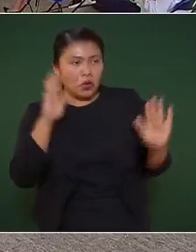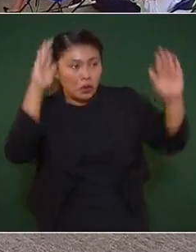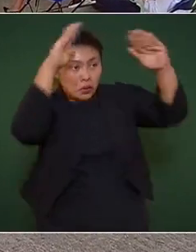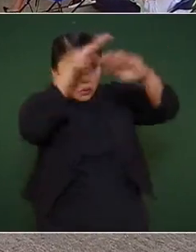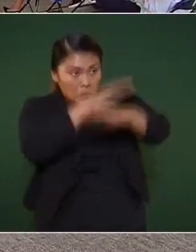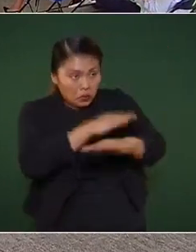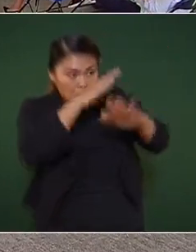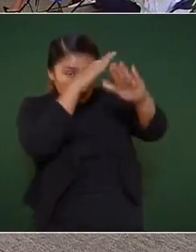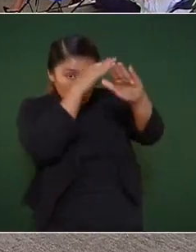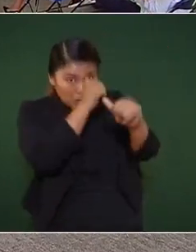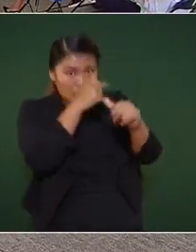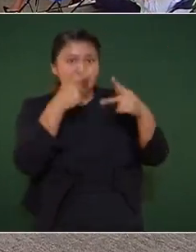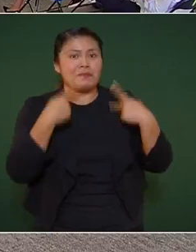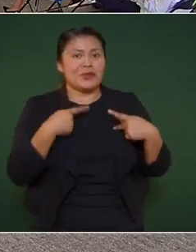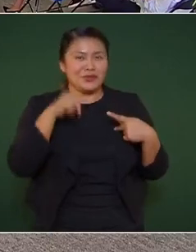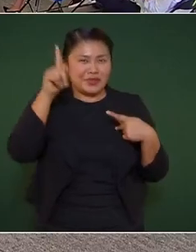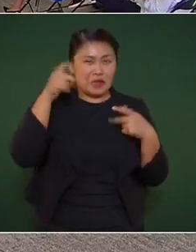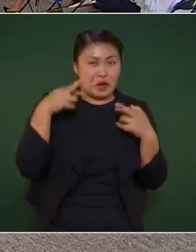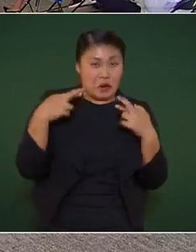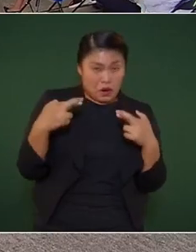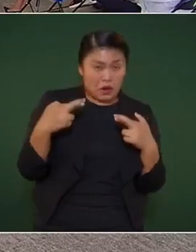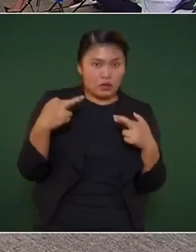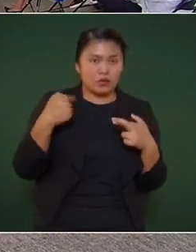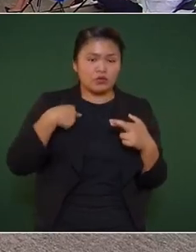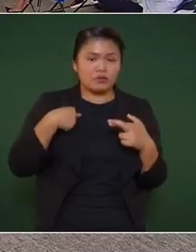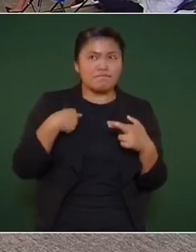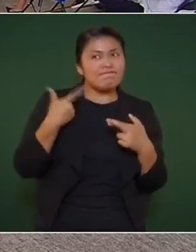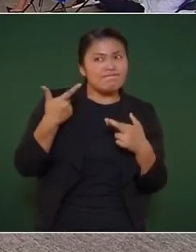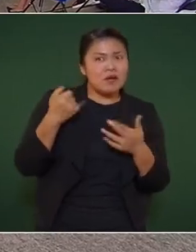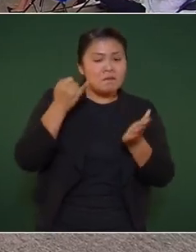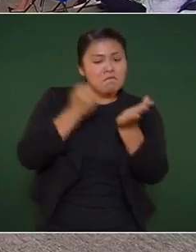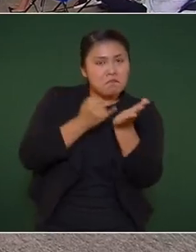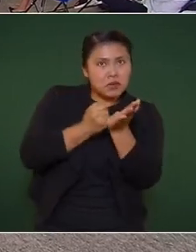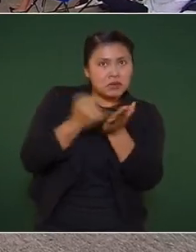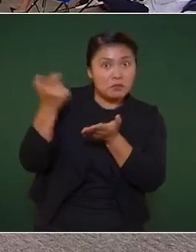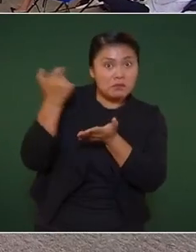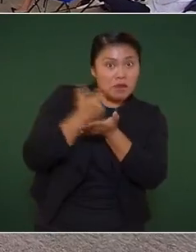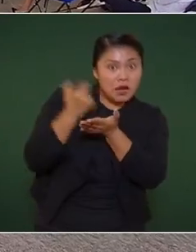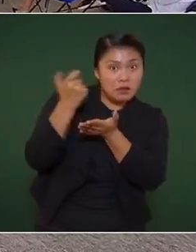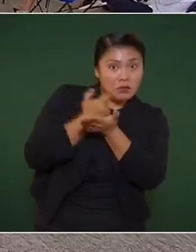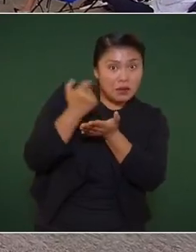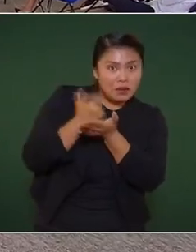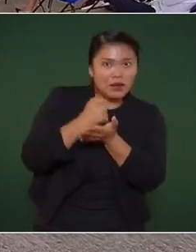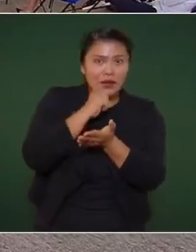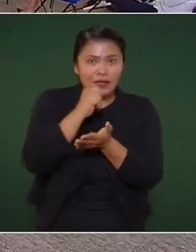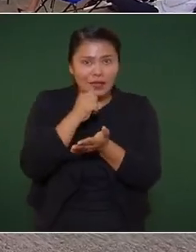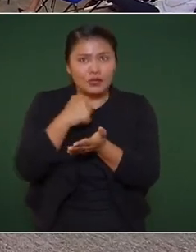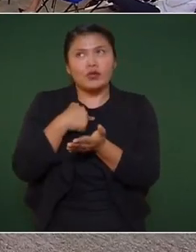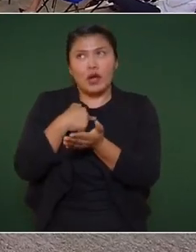para que los de arriba no pagaran impuestos mientras pasaba la pandemia.